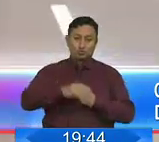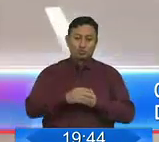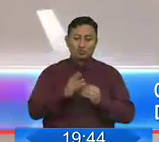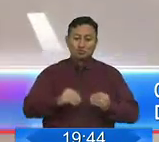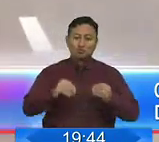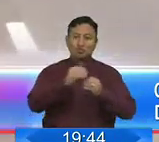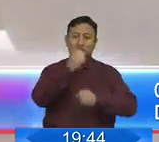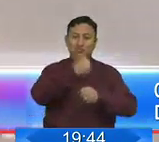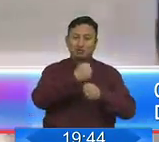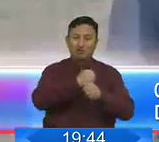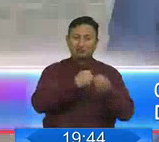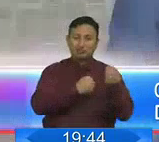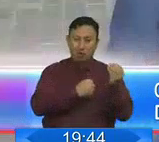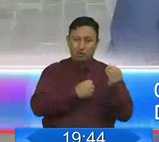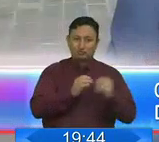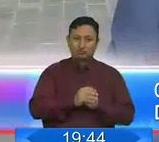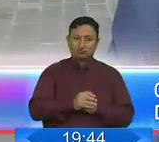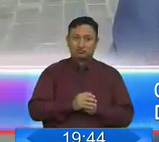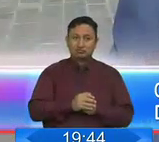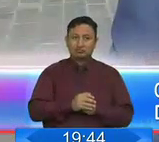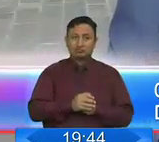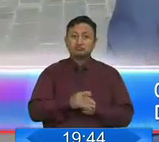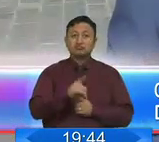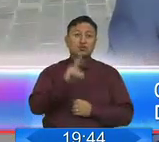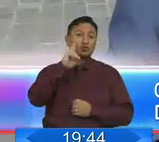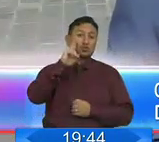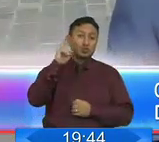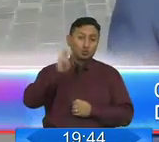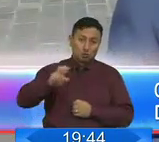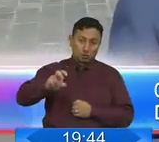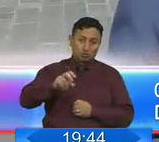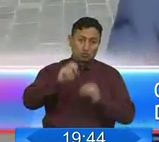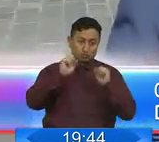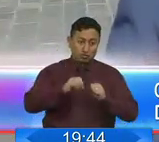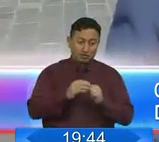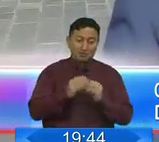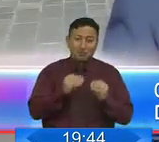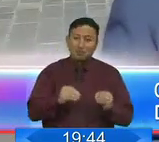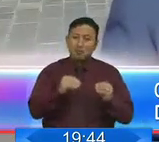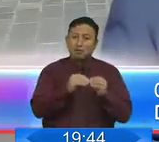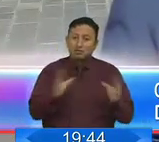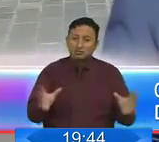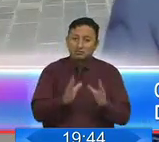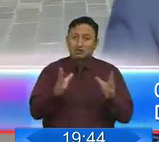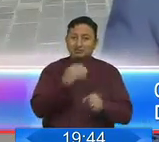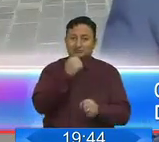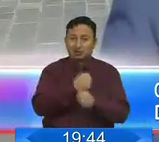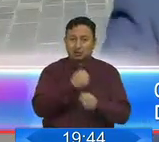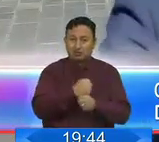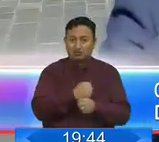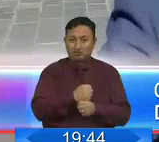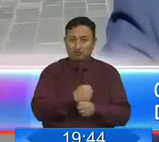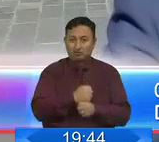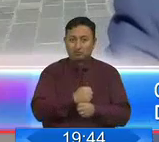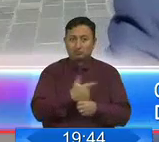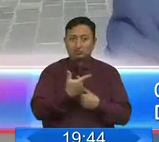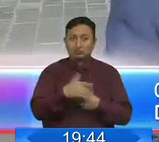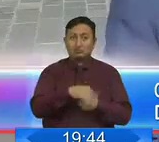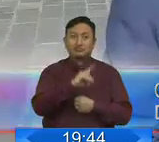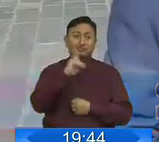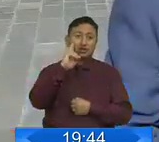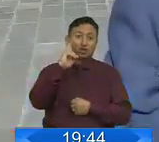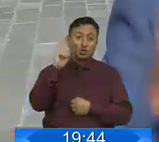más jóvenes. A nivel de turismo podemos fomentar, generar fuentes de empleo. Si es que focalizamos el turismo